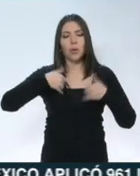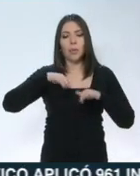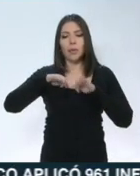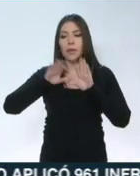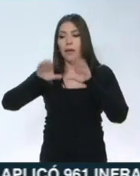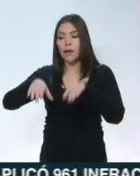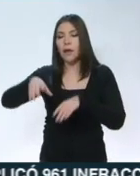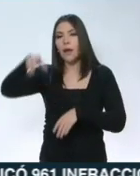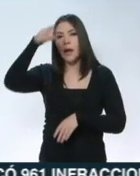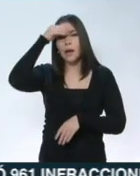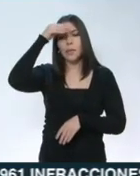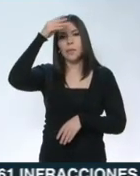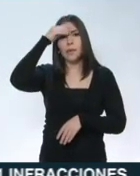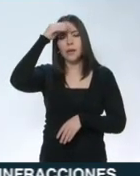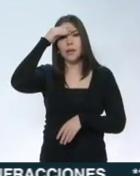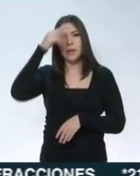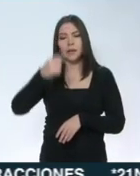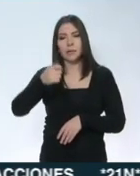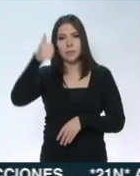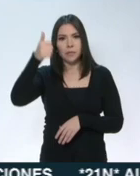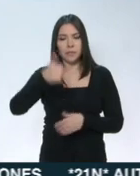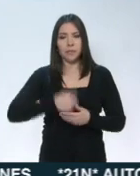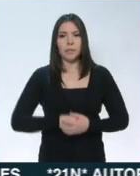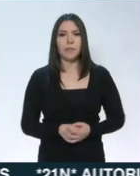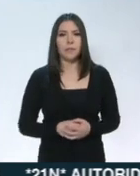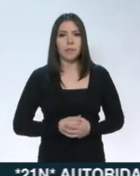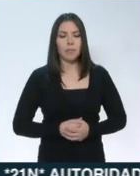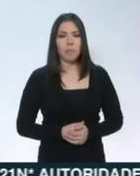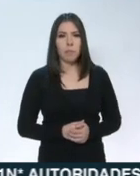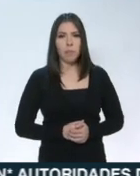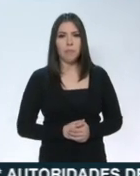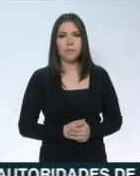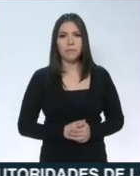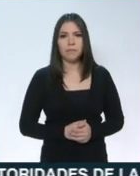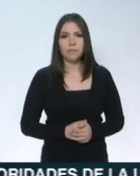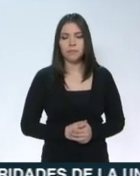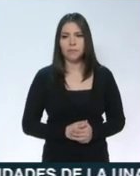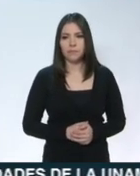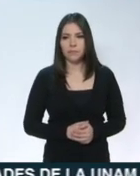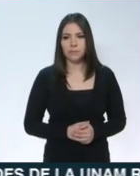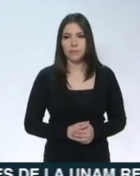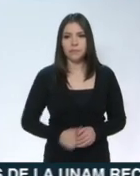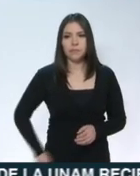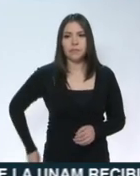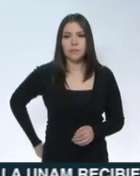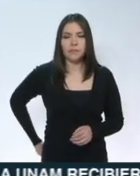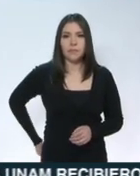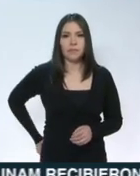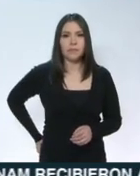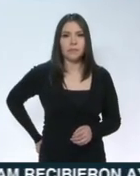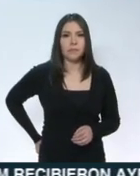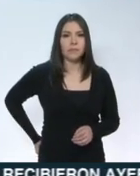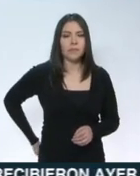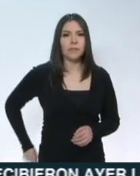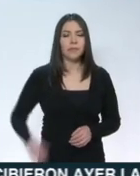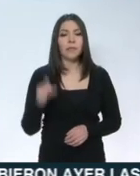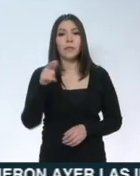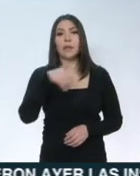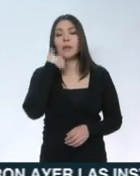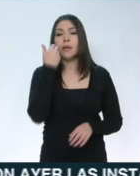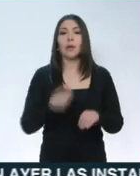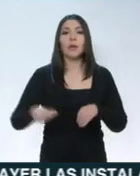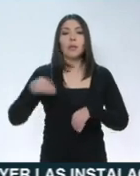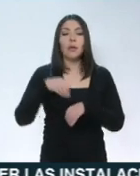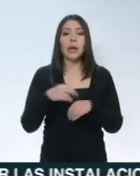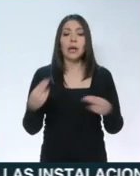y que el que quiera poner un pequeño negocio